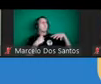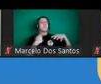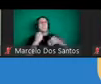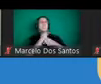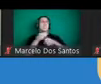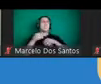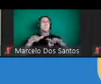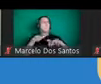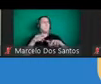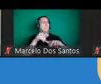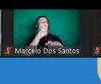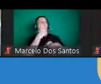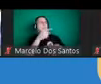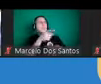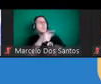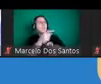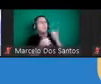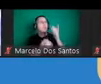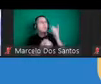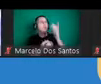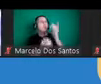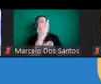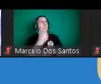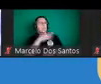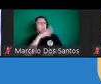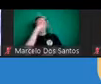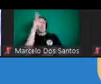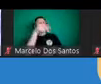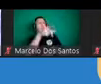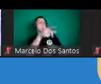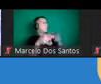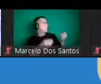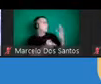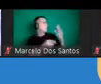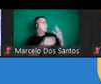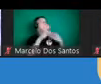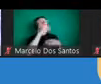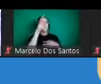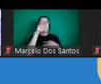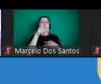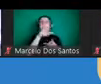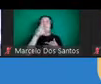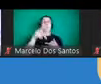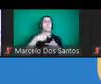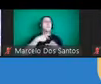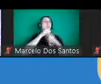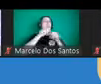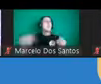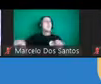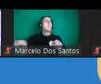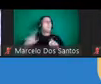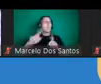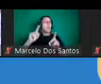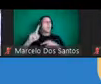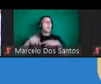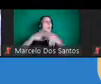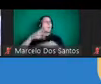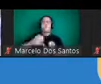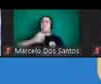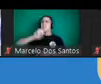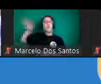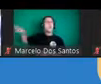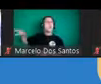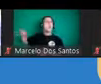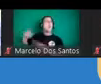acostumbrado a relacionarse con un compañero, encuentra un cambio de lugar, un cambio de tarea, un cambio de